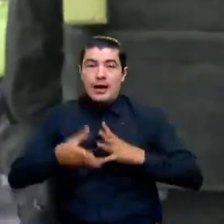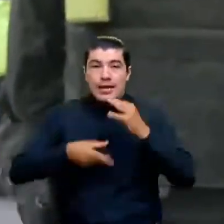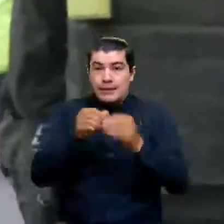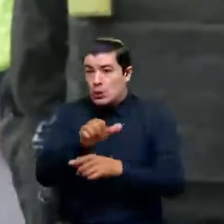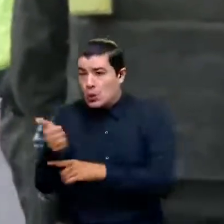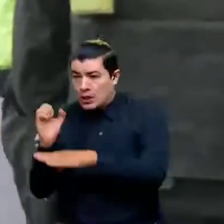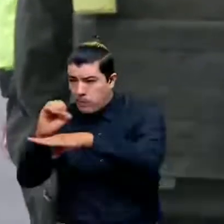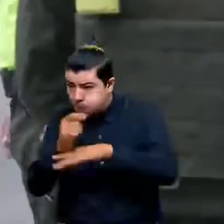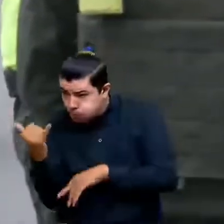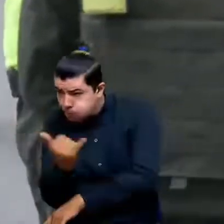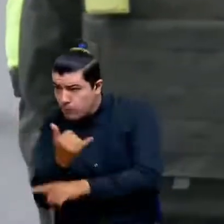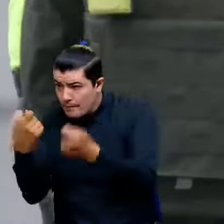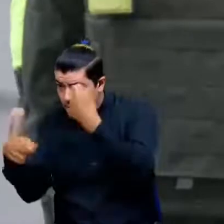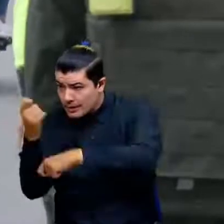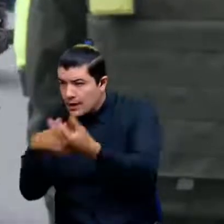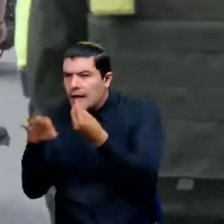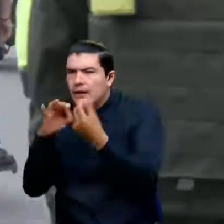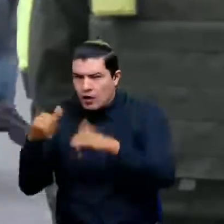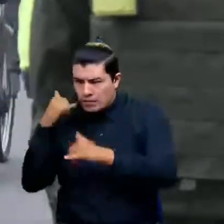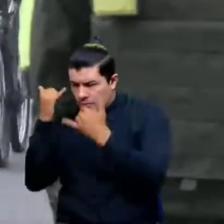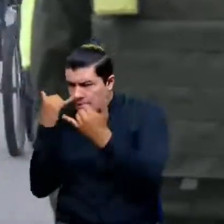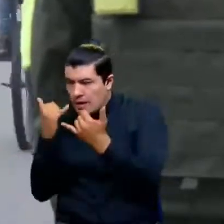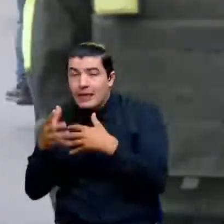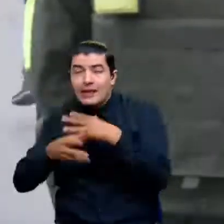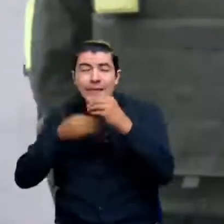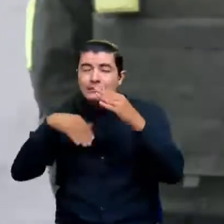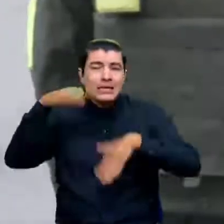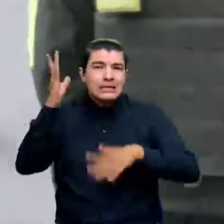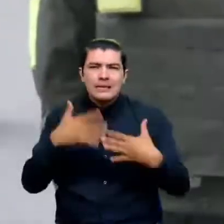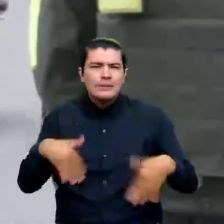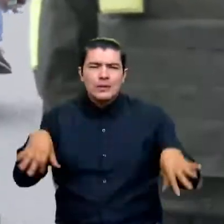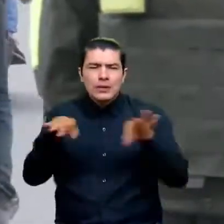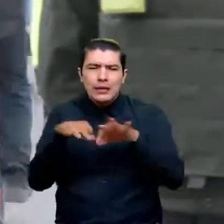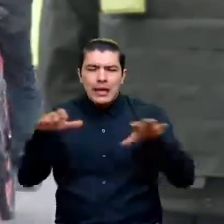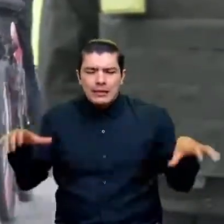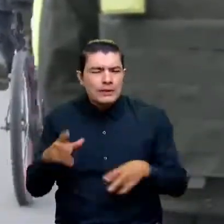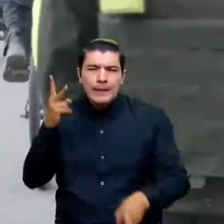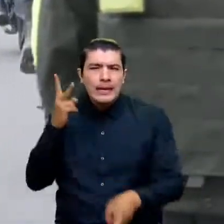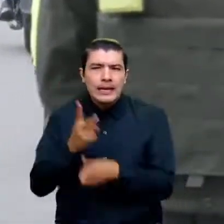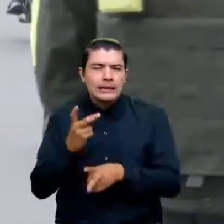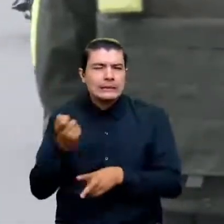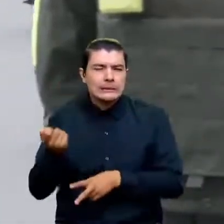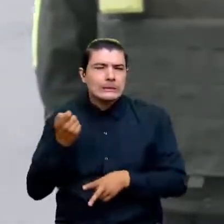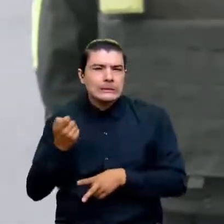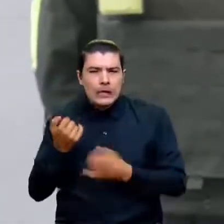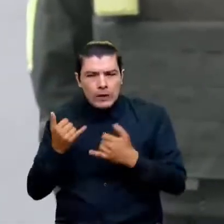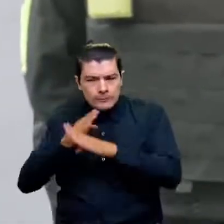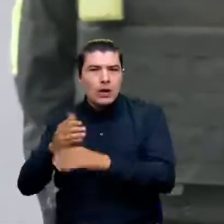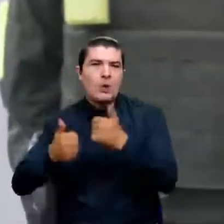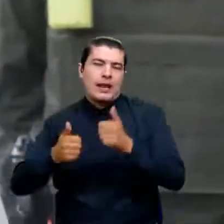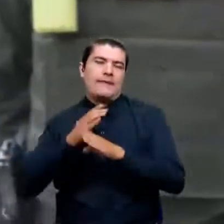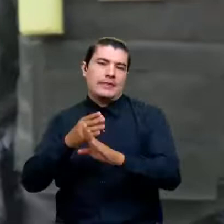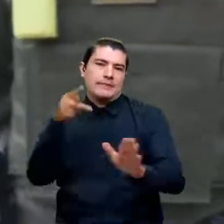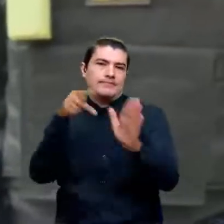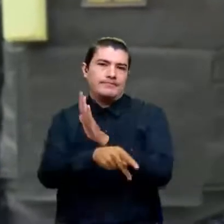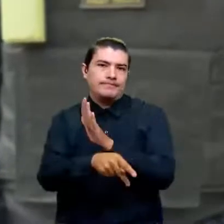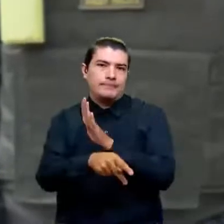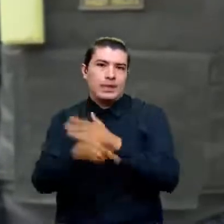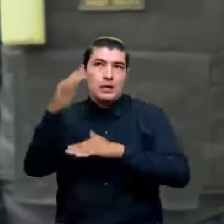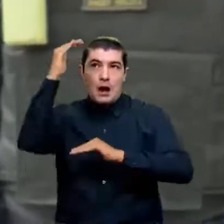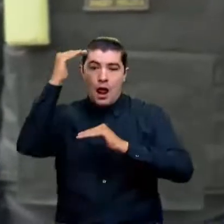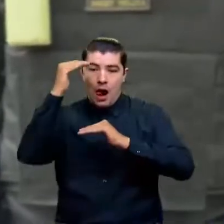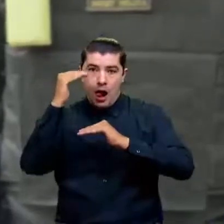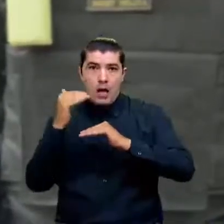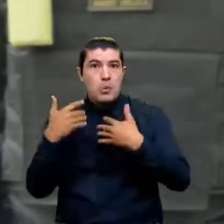organizaciones dedicadas al tráfico estupefacientes y lo más importante de los delitos que afectan la integridad de las personas contra el homicidio, que hubo una